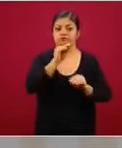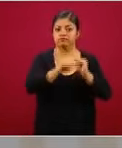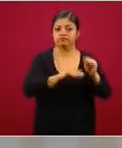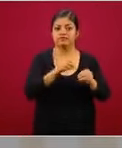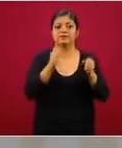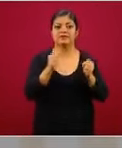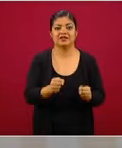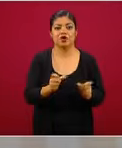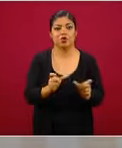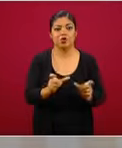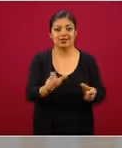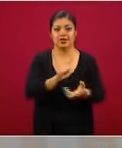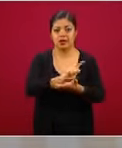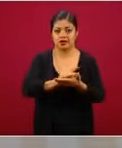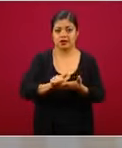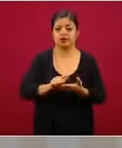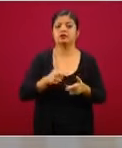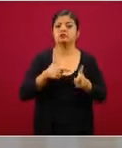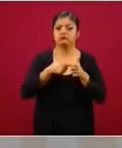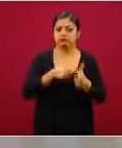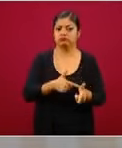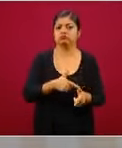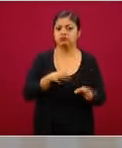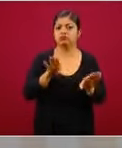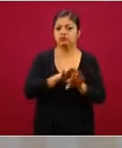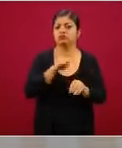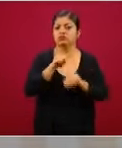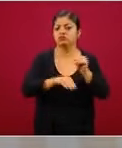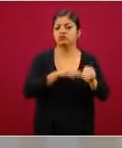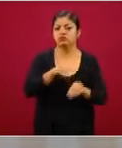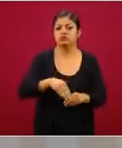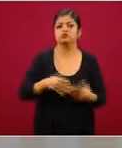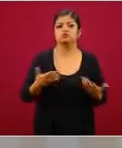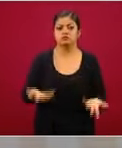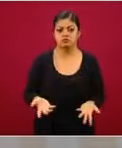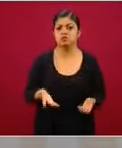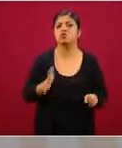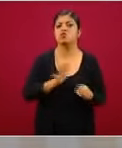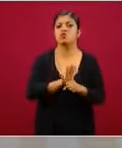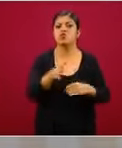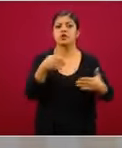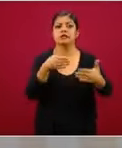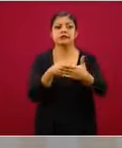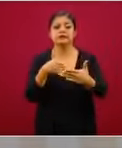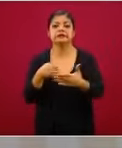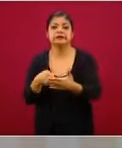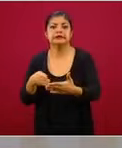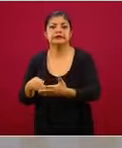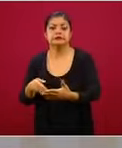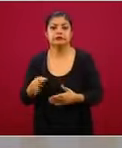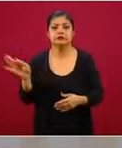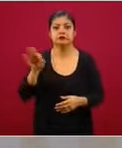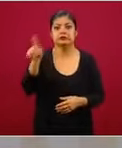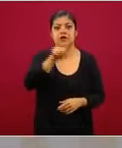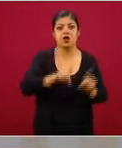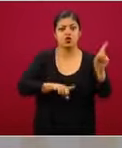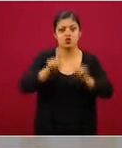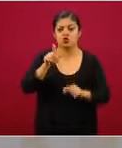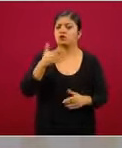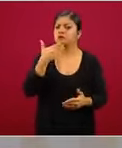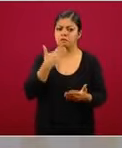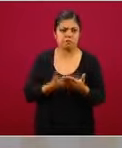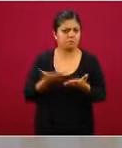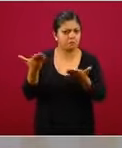sanitaria en el trabajo. Y seguiremos elaborando sobre cómo vamos con eso, qué retos hay, qué inquietudes pudiera haber, y son bienvenidas todas